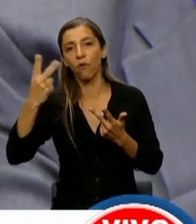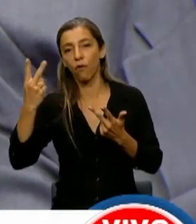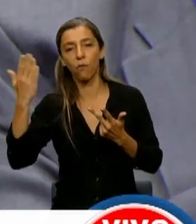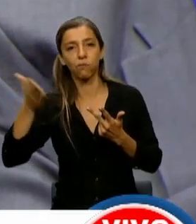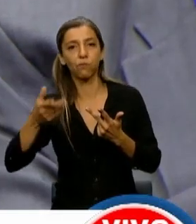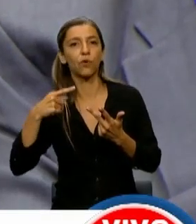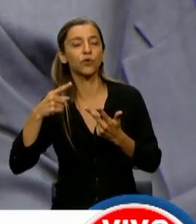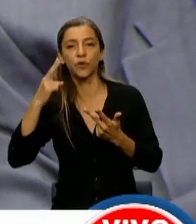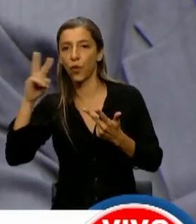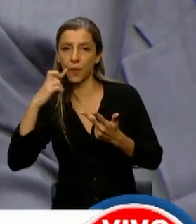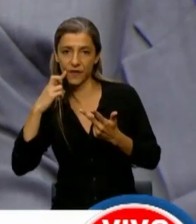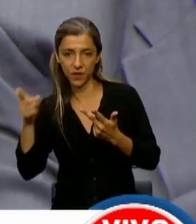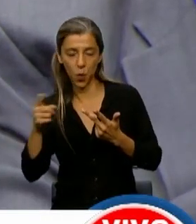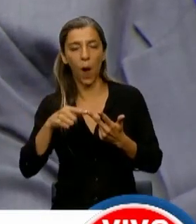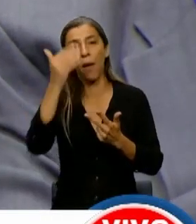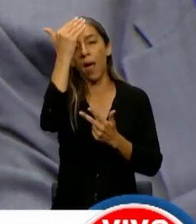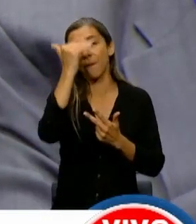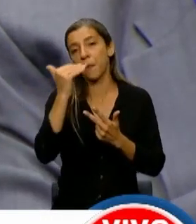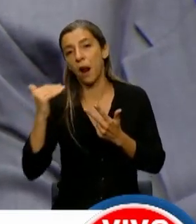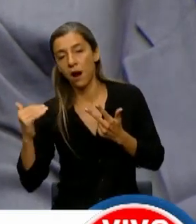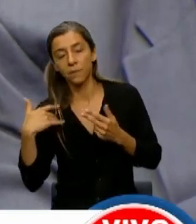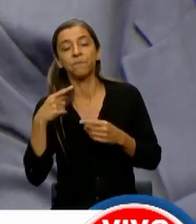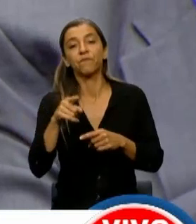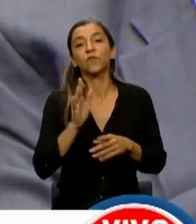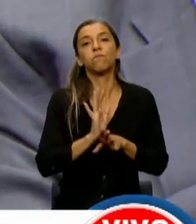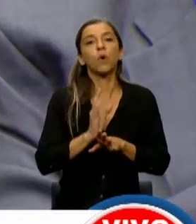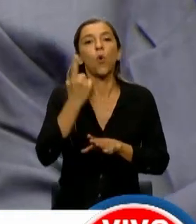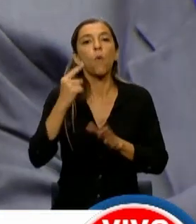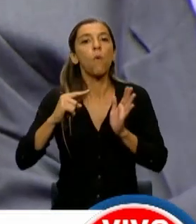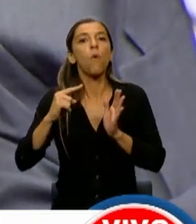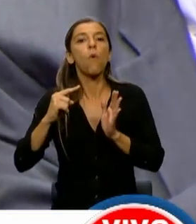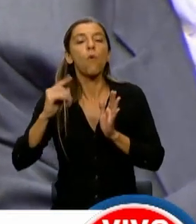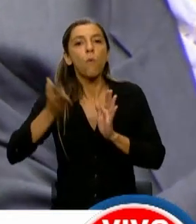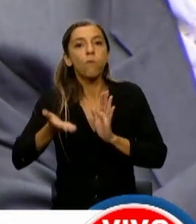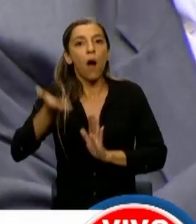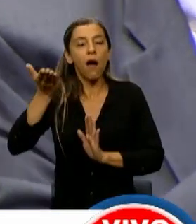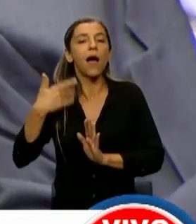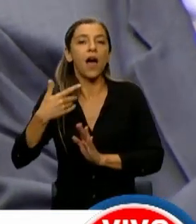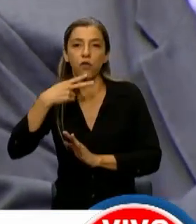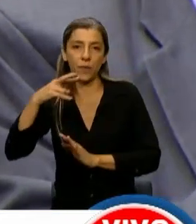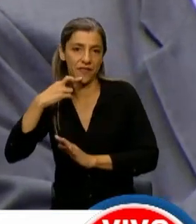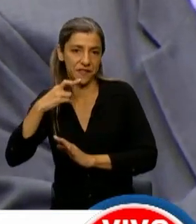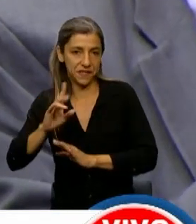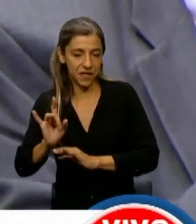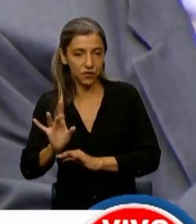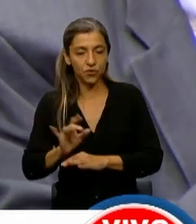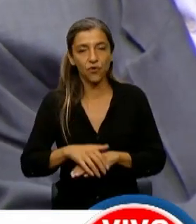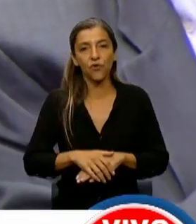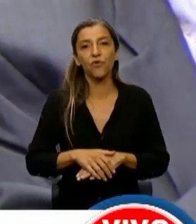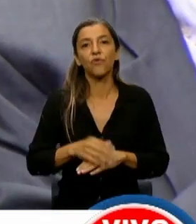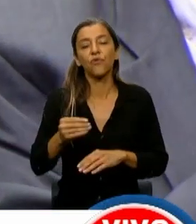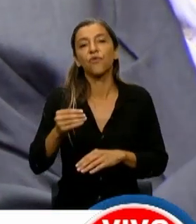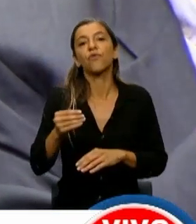en 2019. Solamente había tenido un indicador positivo en 2017. Eso llevó a la caída